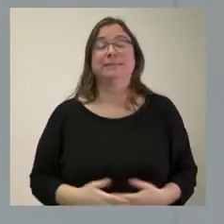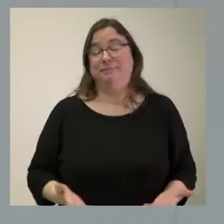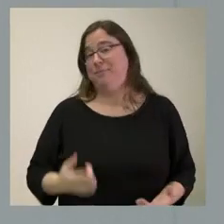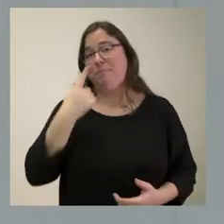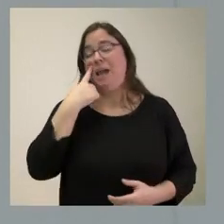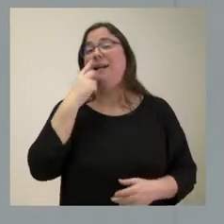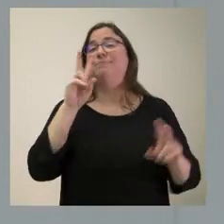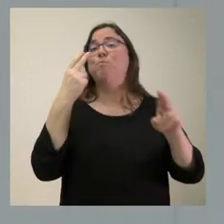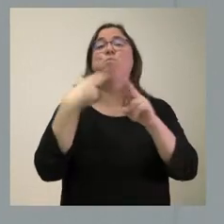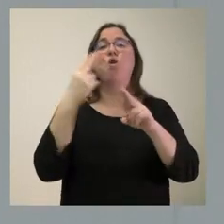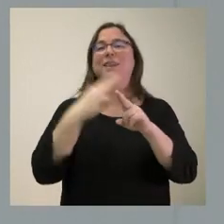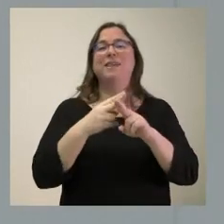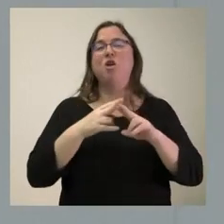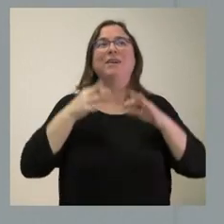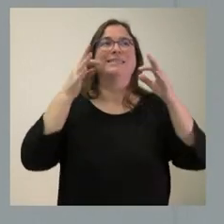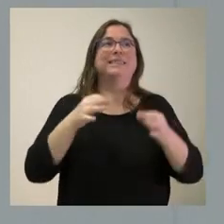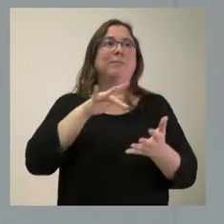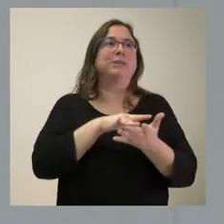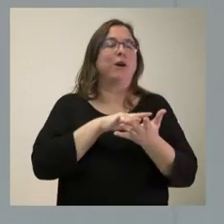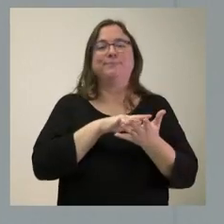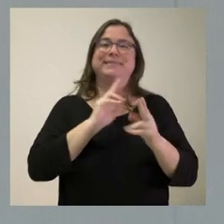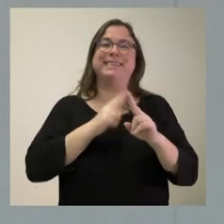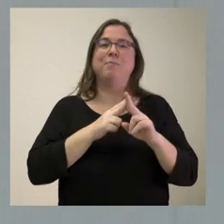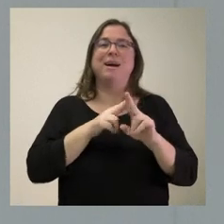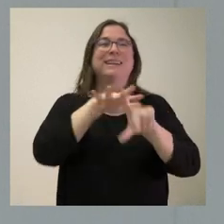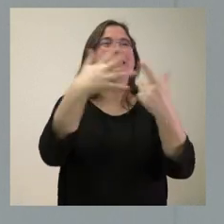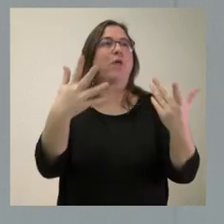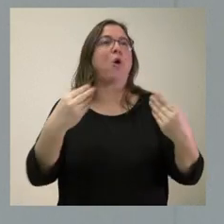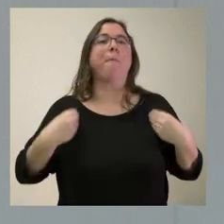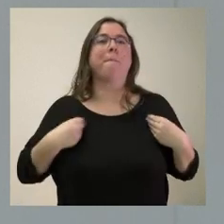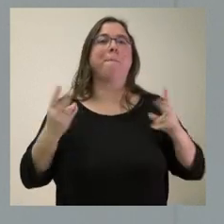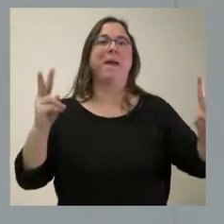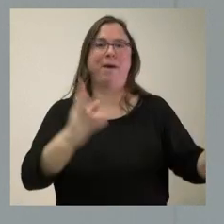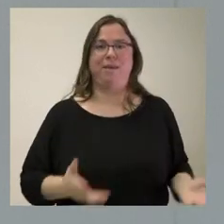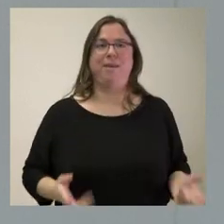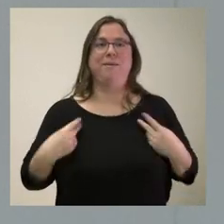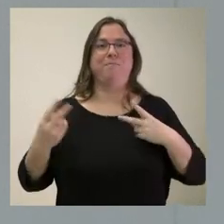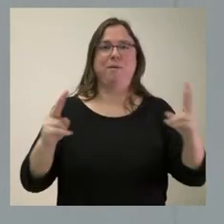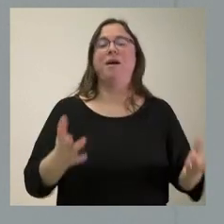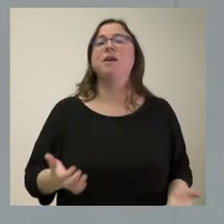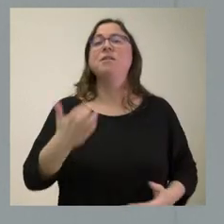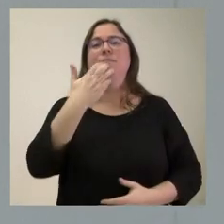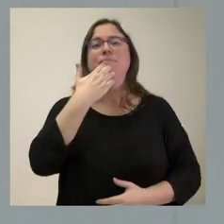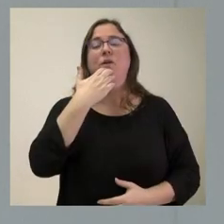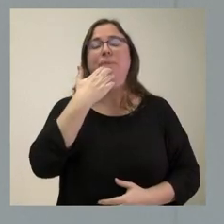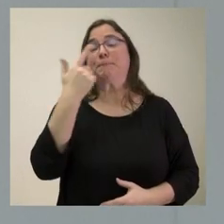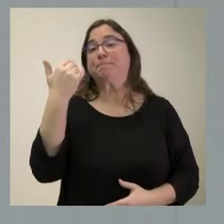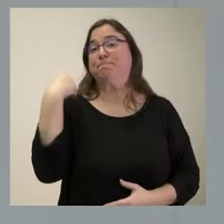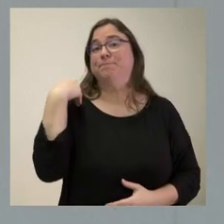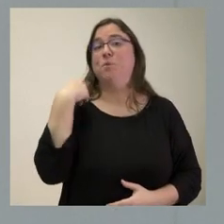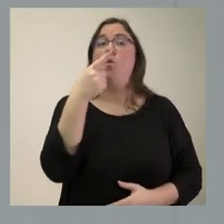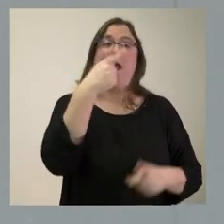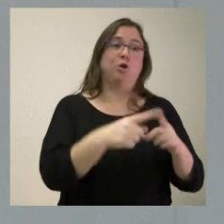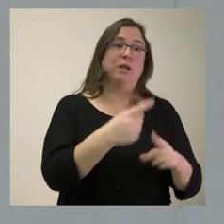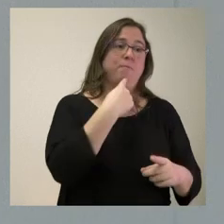estamos ante una realidad viva. Y si usted a lo mejor me dice una cosa un